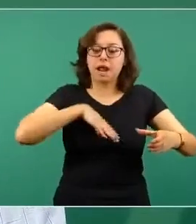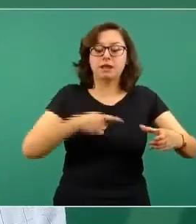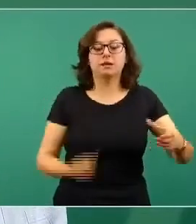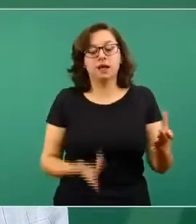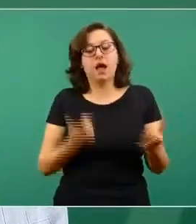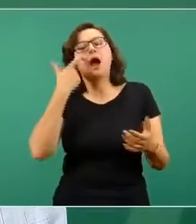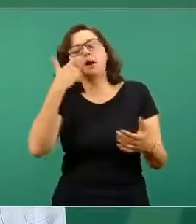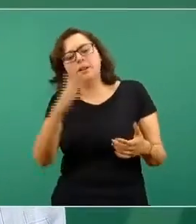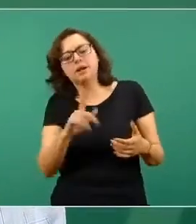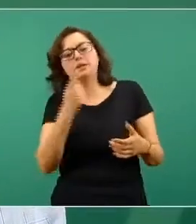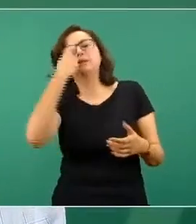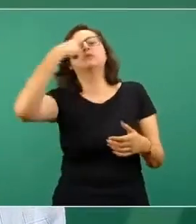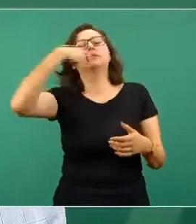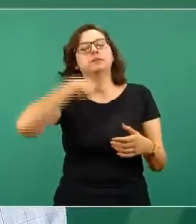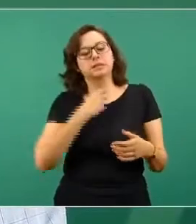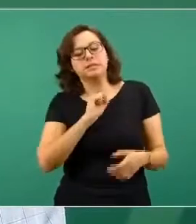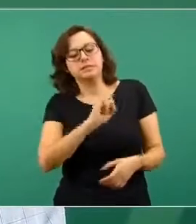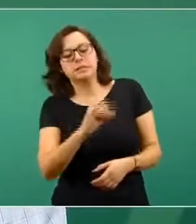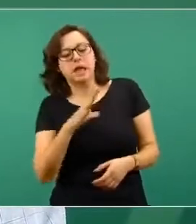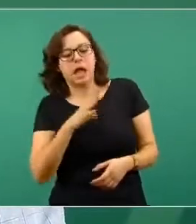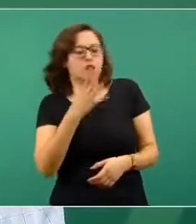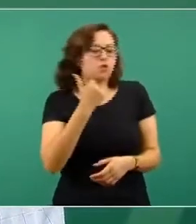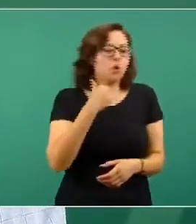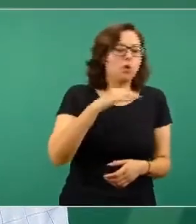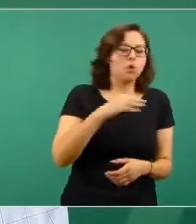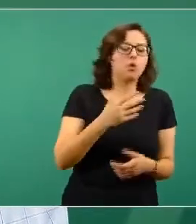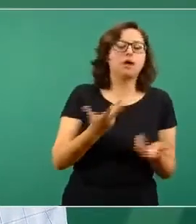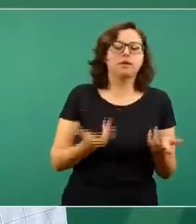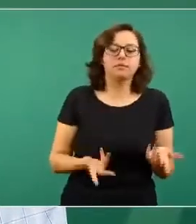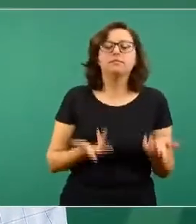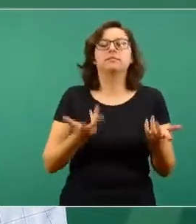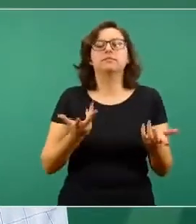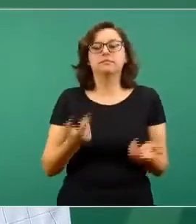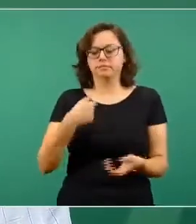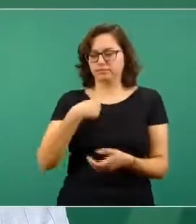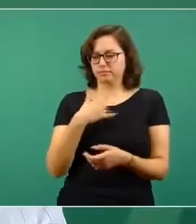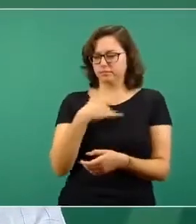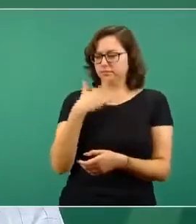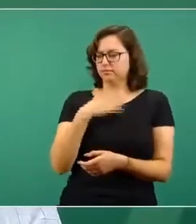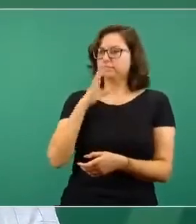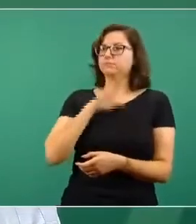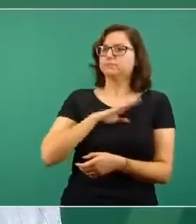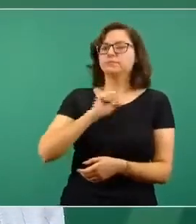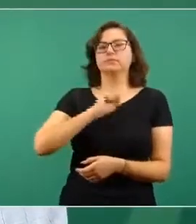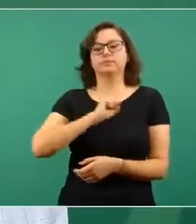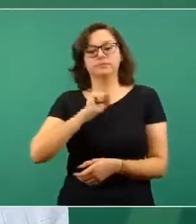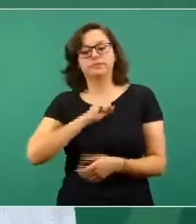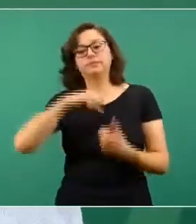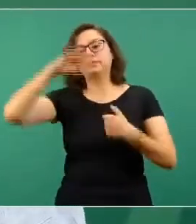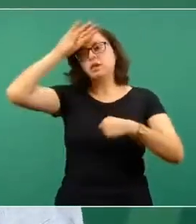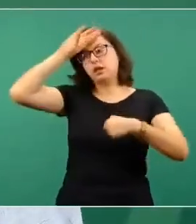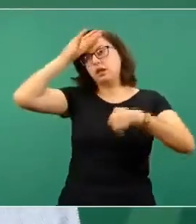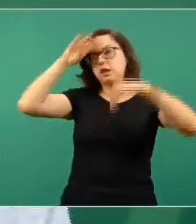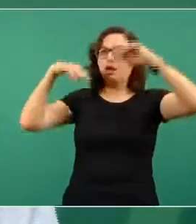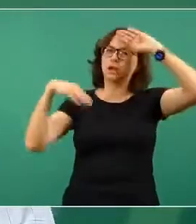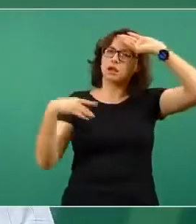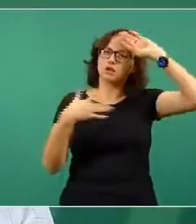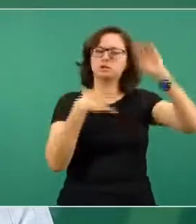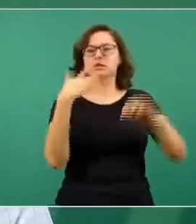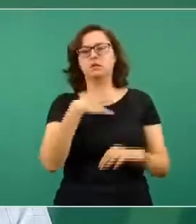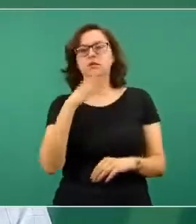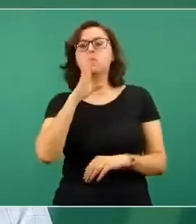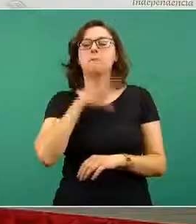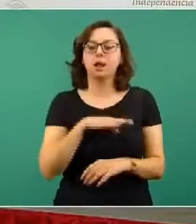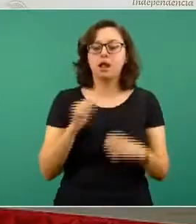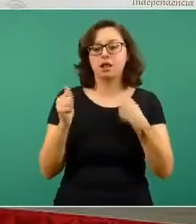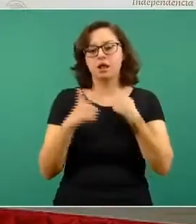es identificar y confirmar que la afectación que estoy teniendo, es decir, esa tos, esa fiebre, ese malestar